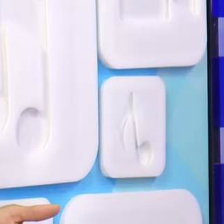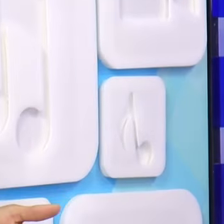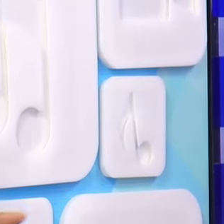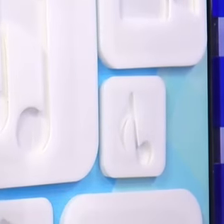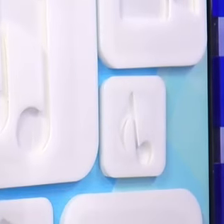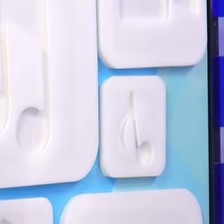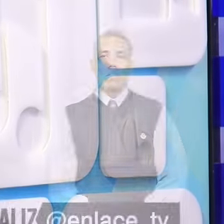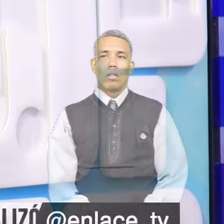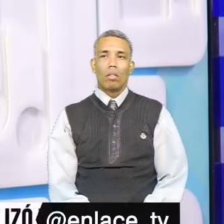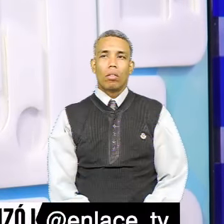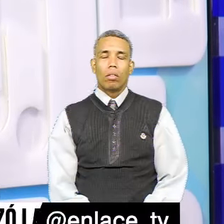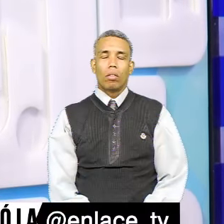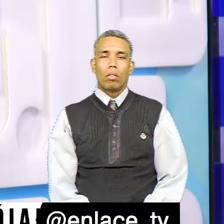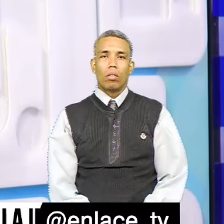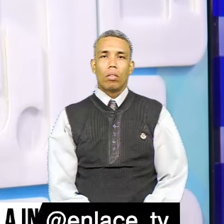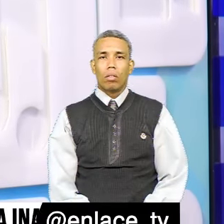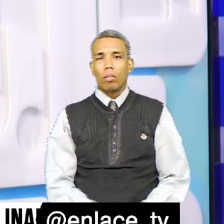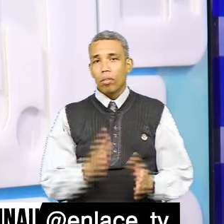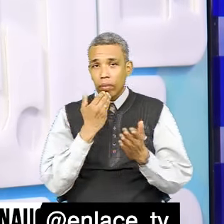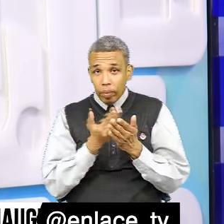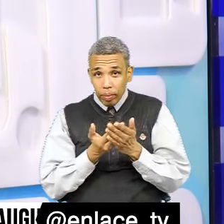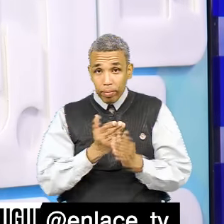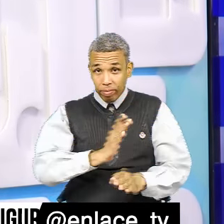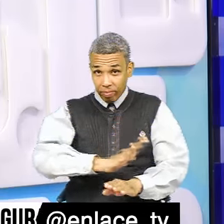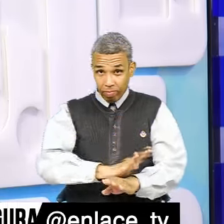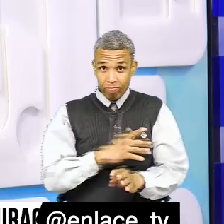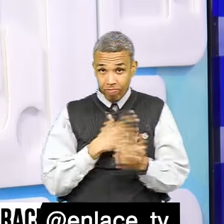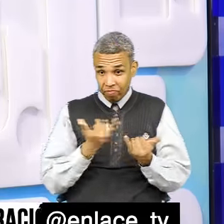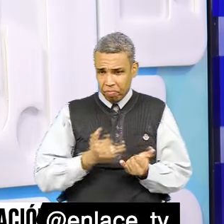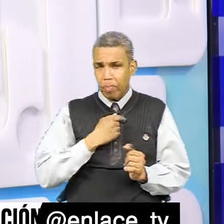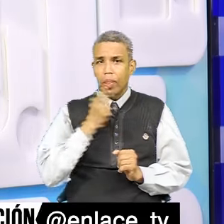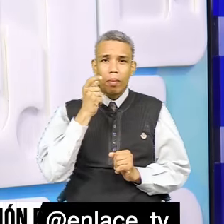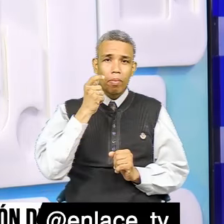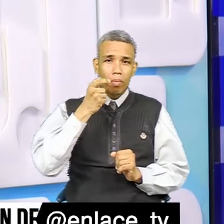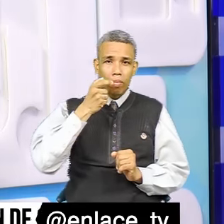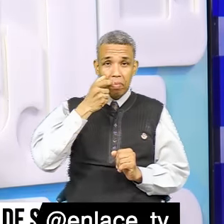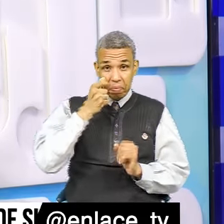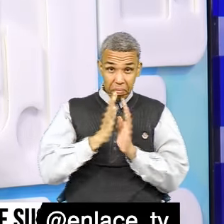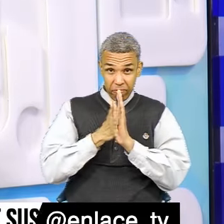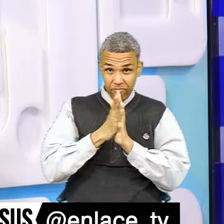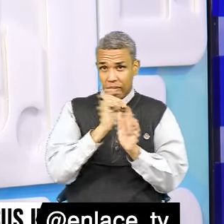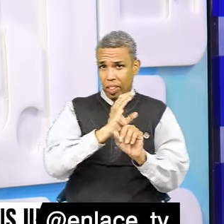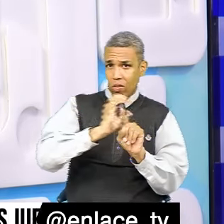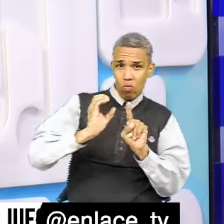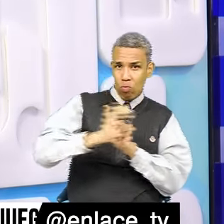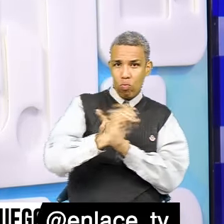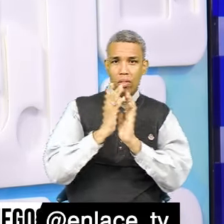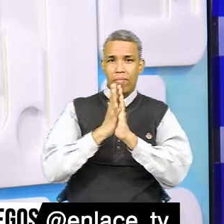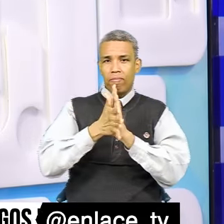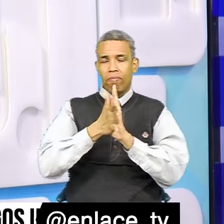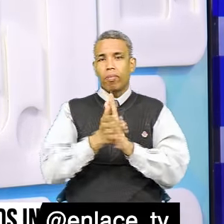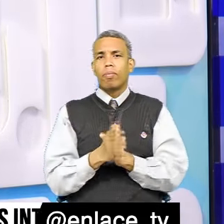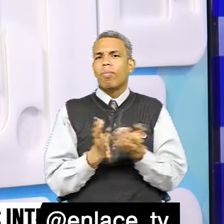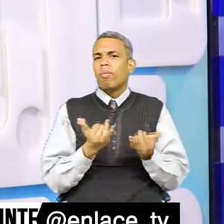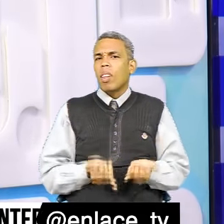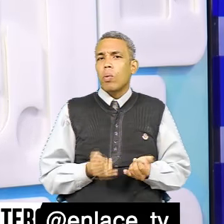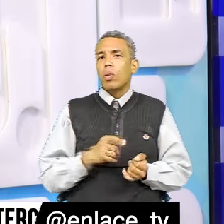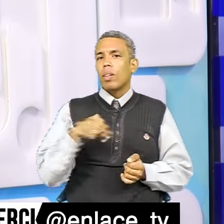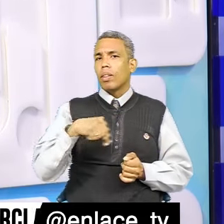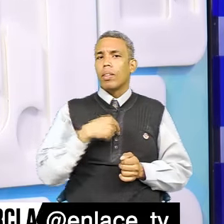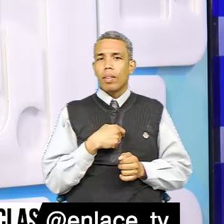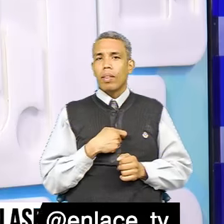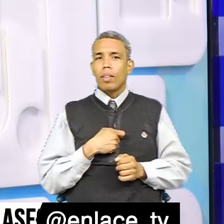Hola, ¿qué tal a todos? Muy buenas tardes, bienvenidos a la buena información de cultura y entretenimiento en La Mira. Pues les cuento que hasta ahora tenemos un invitado muy especial,